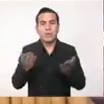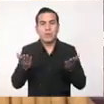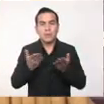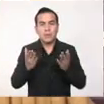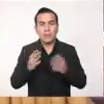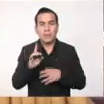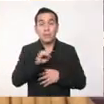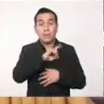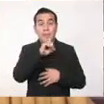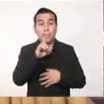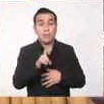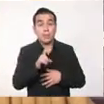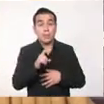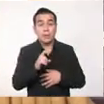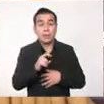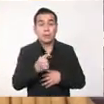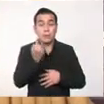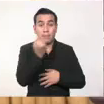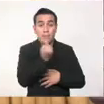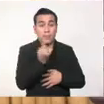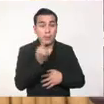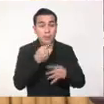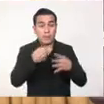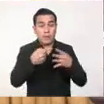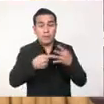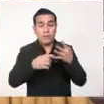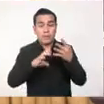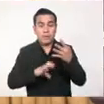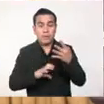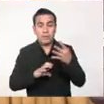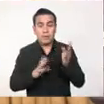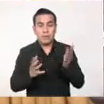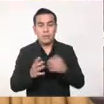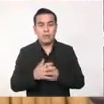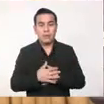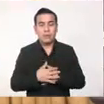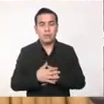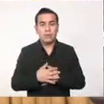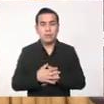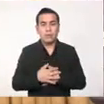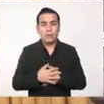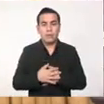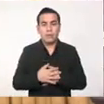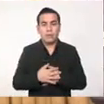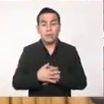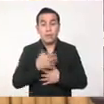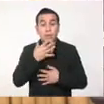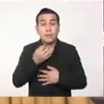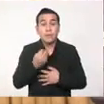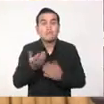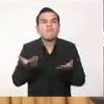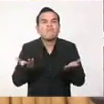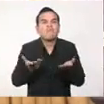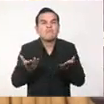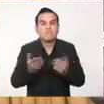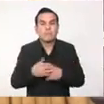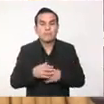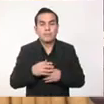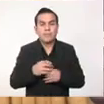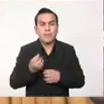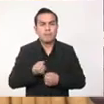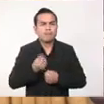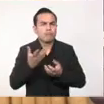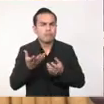es consultar con constitucionalistas, ¿no? Hemos hablado con la oposición, ¿no? Sí. Hemos consultado con constitucionalistas que tienen,